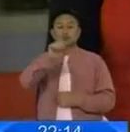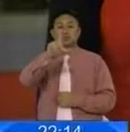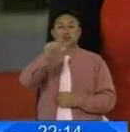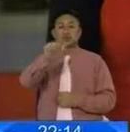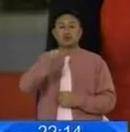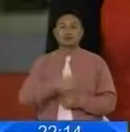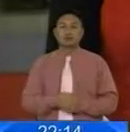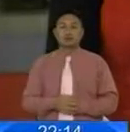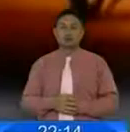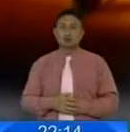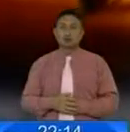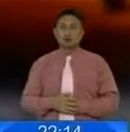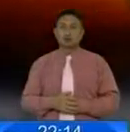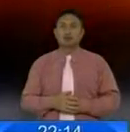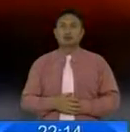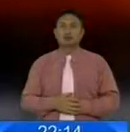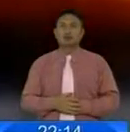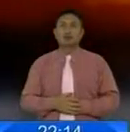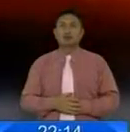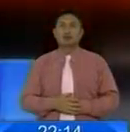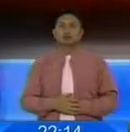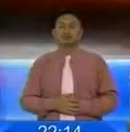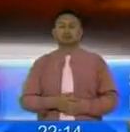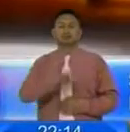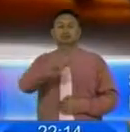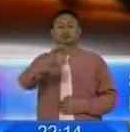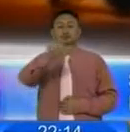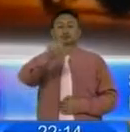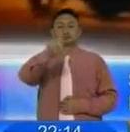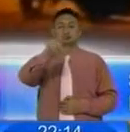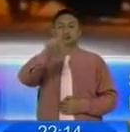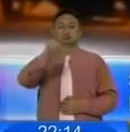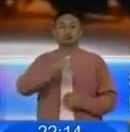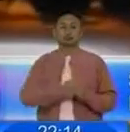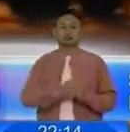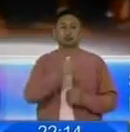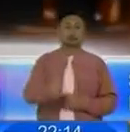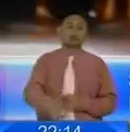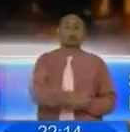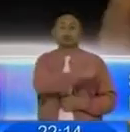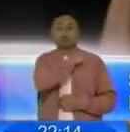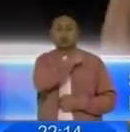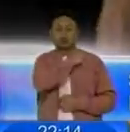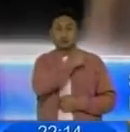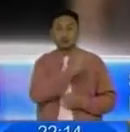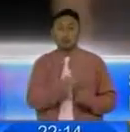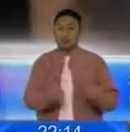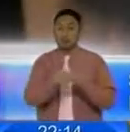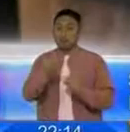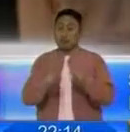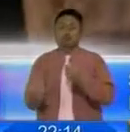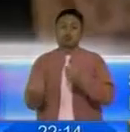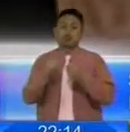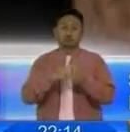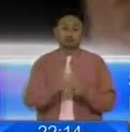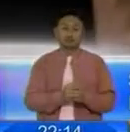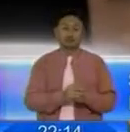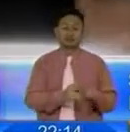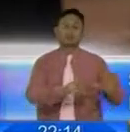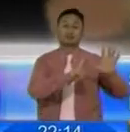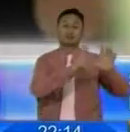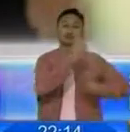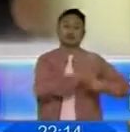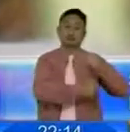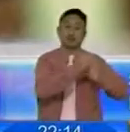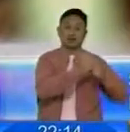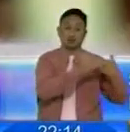Balda. El secuestro de Fernando Balda en 2012 sigue involucrando a más personas. 7 años después del hecho